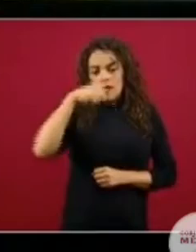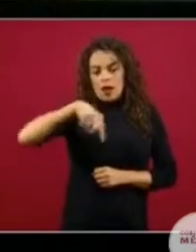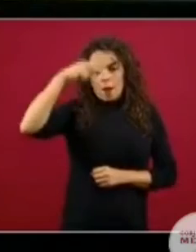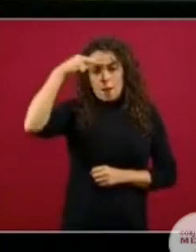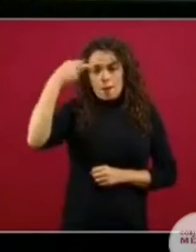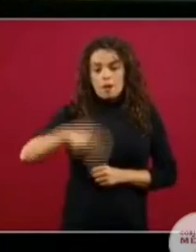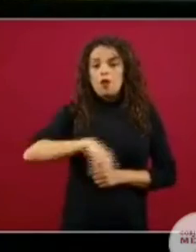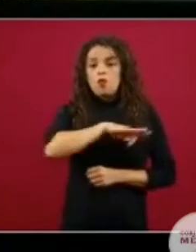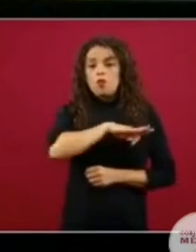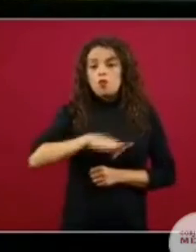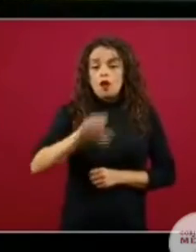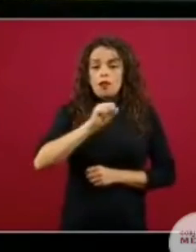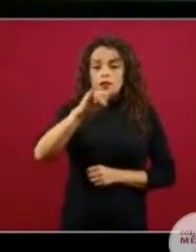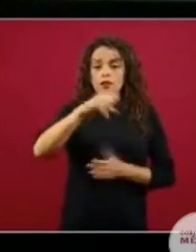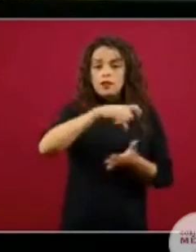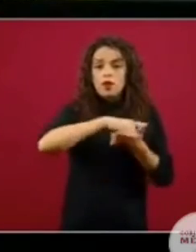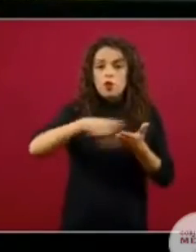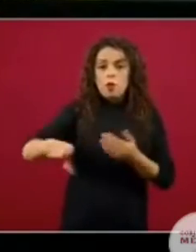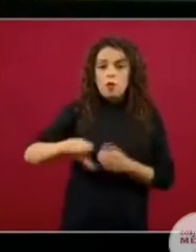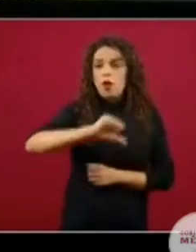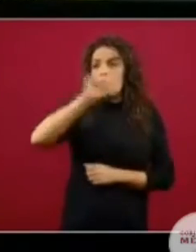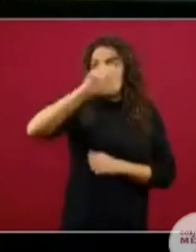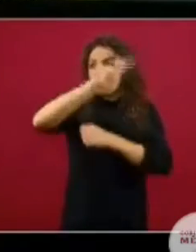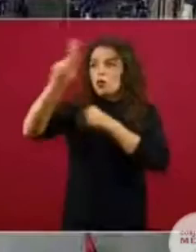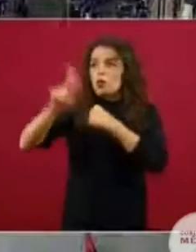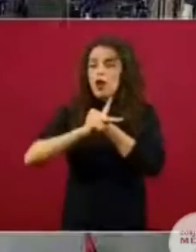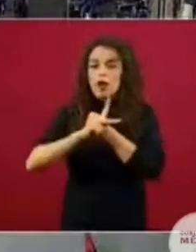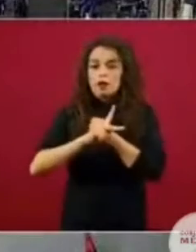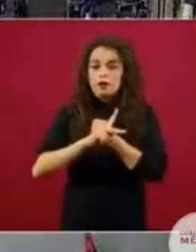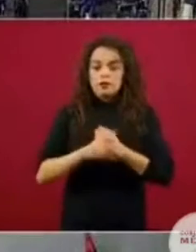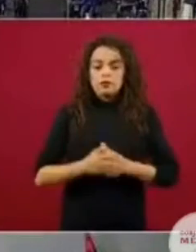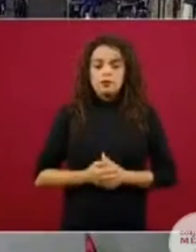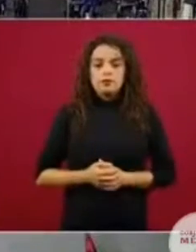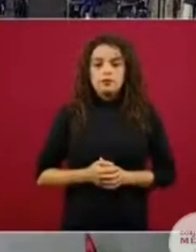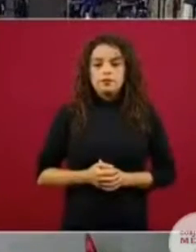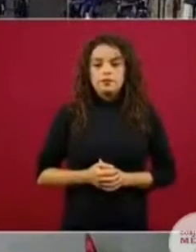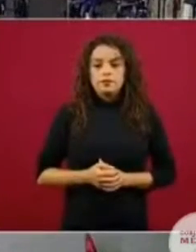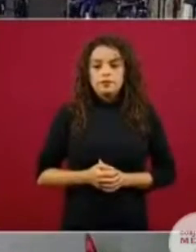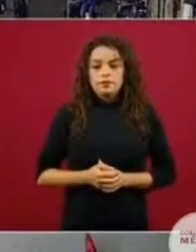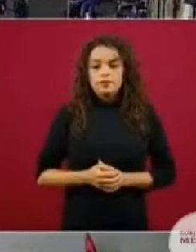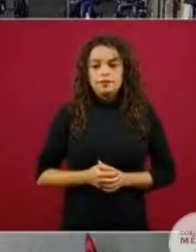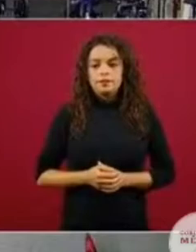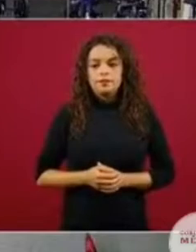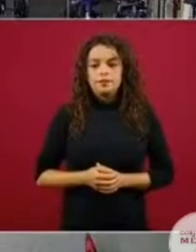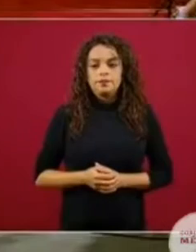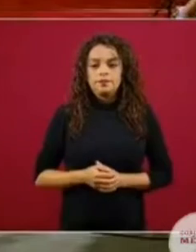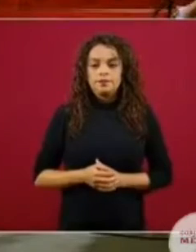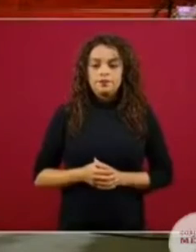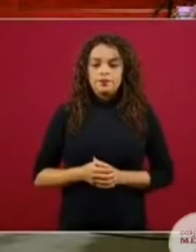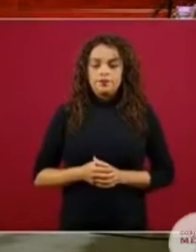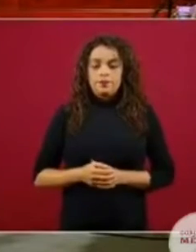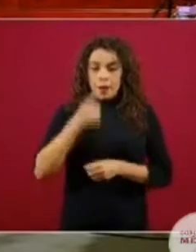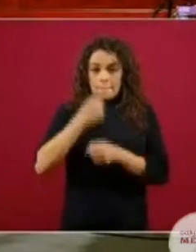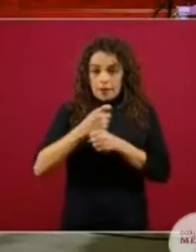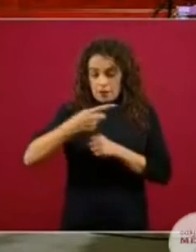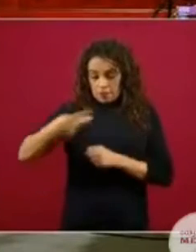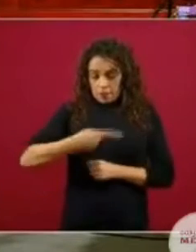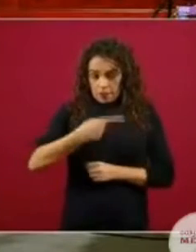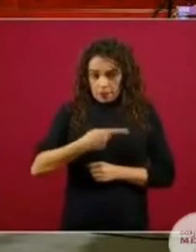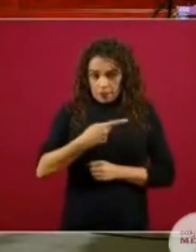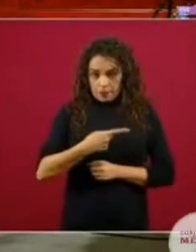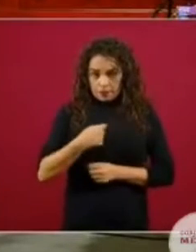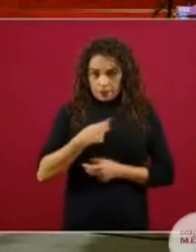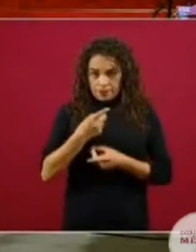comprar en el extranjero a corto plazo gracias en relación a la primera pregunta